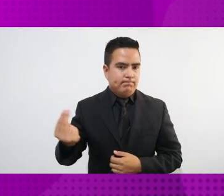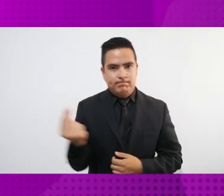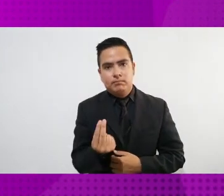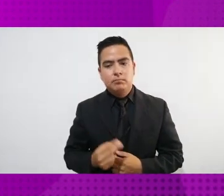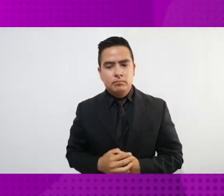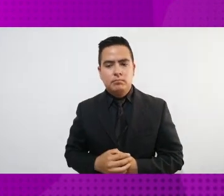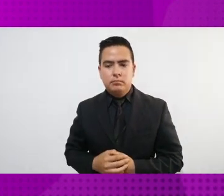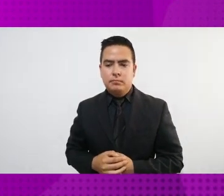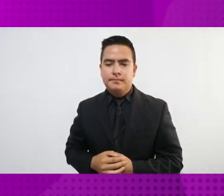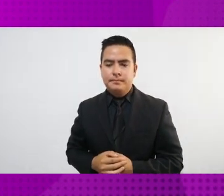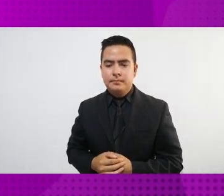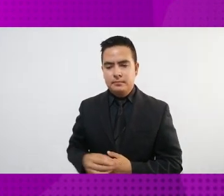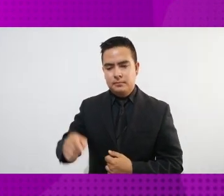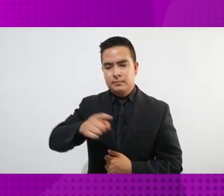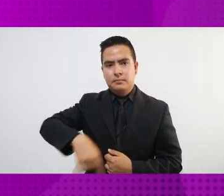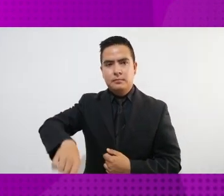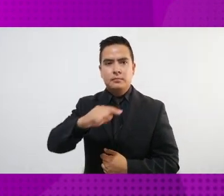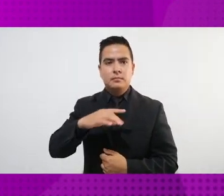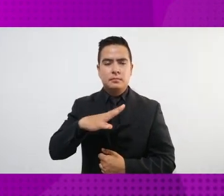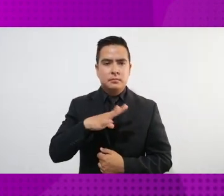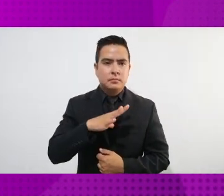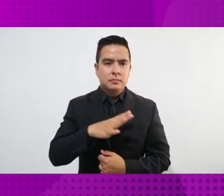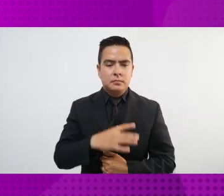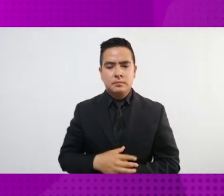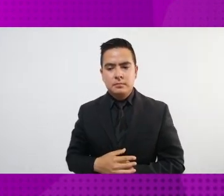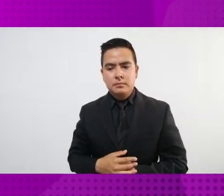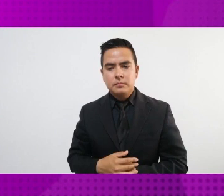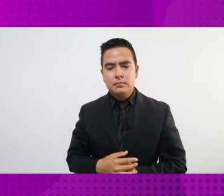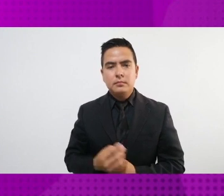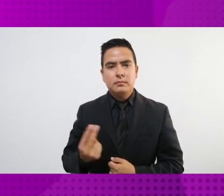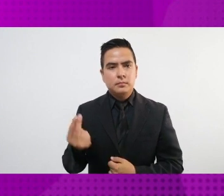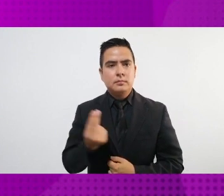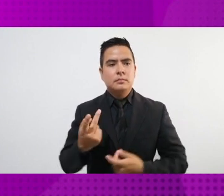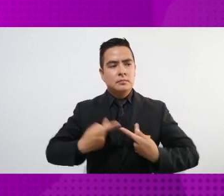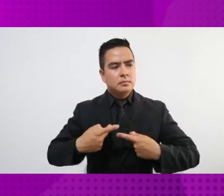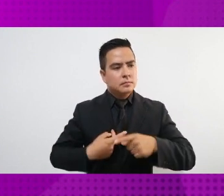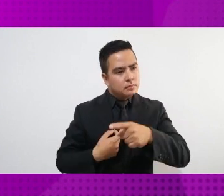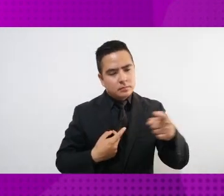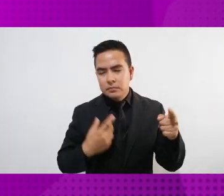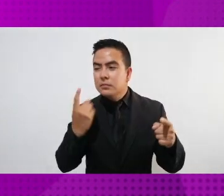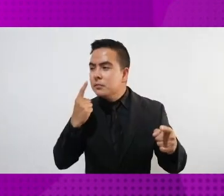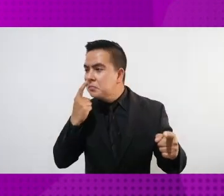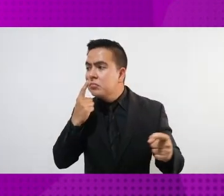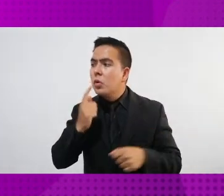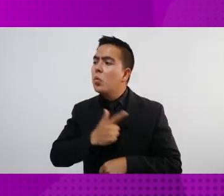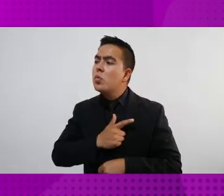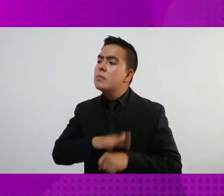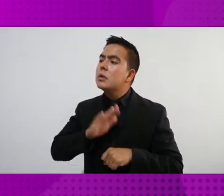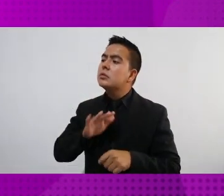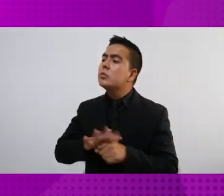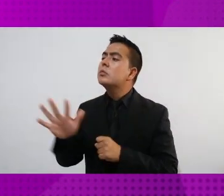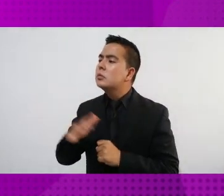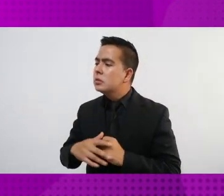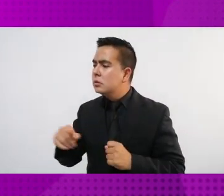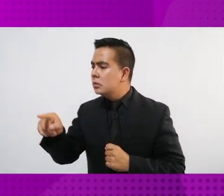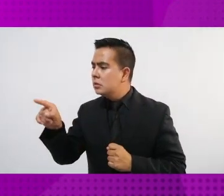pensar en distintas formas de integrar el órgano parlamentario sin la participación de la ciudadanía y